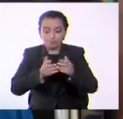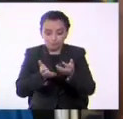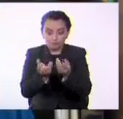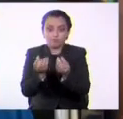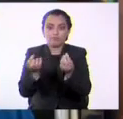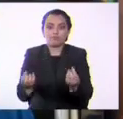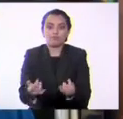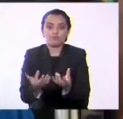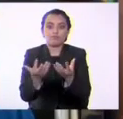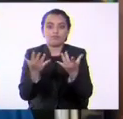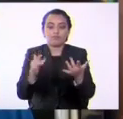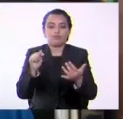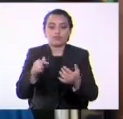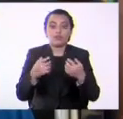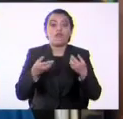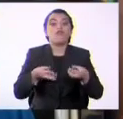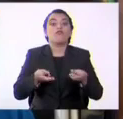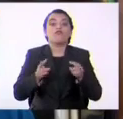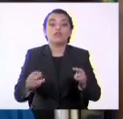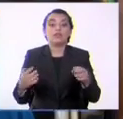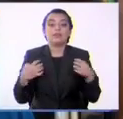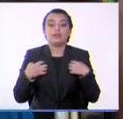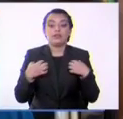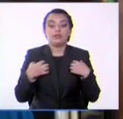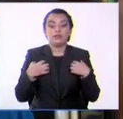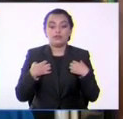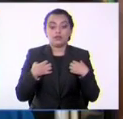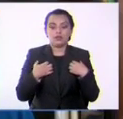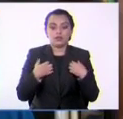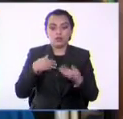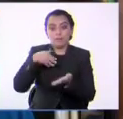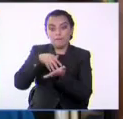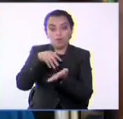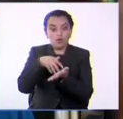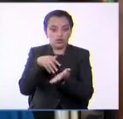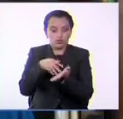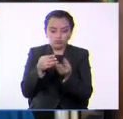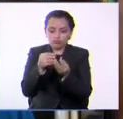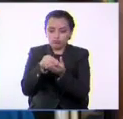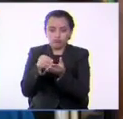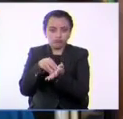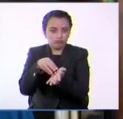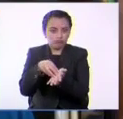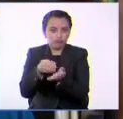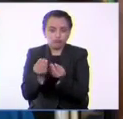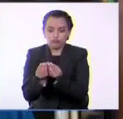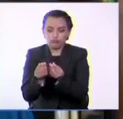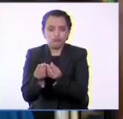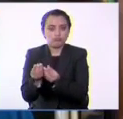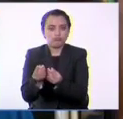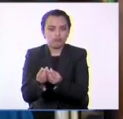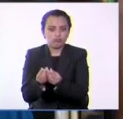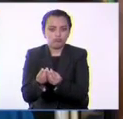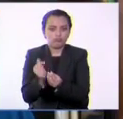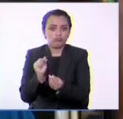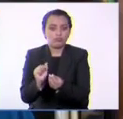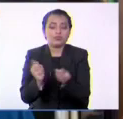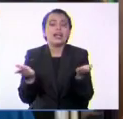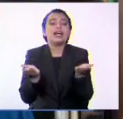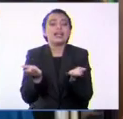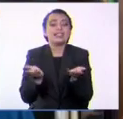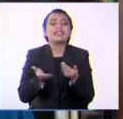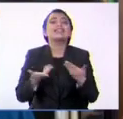locales y la manera de vivir de las poblaciones a nivel local. La globalización entonces tiene que ver con acciones de